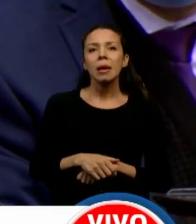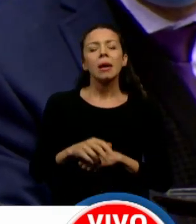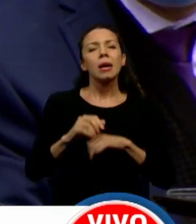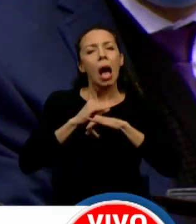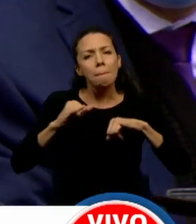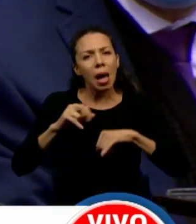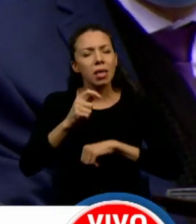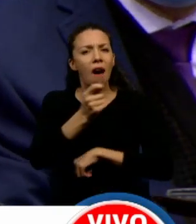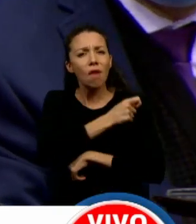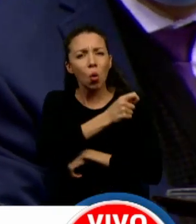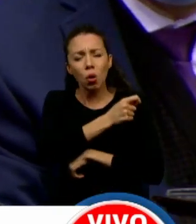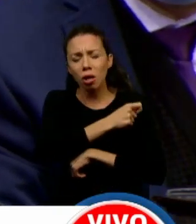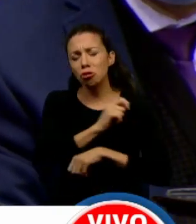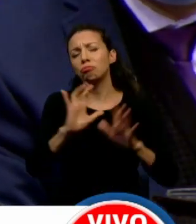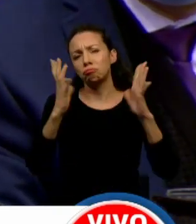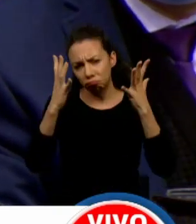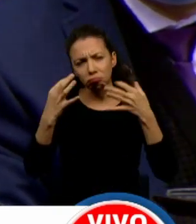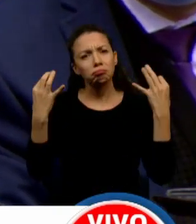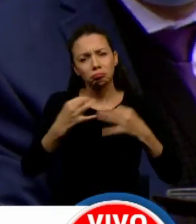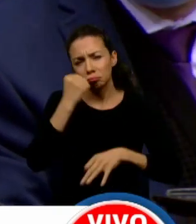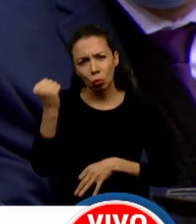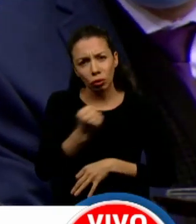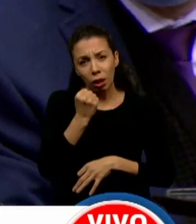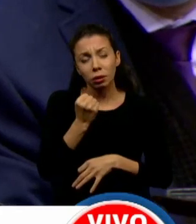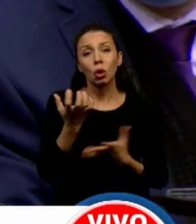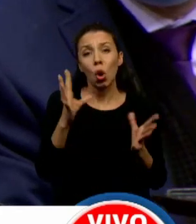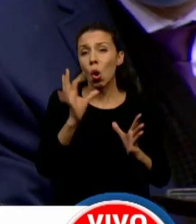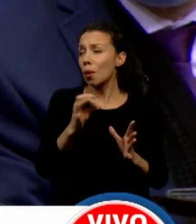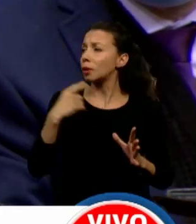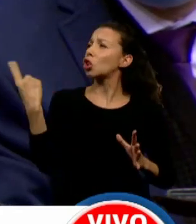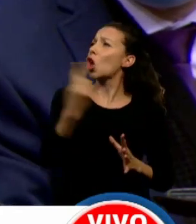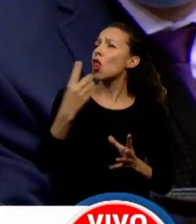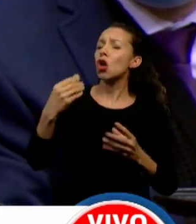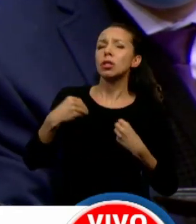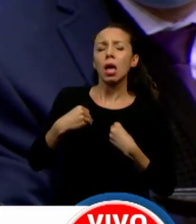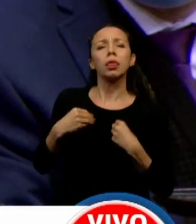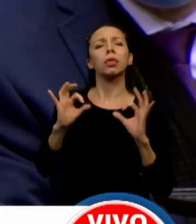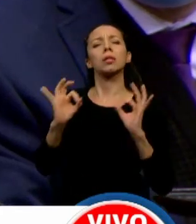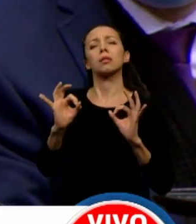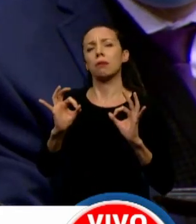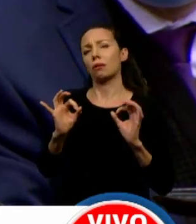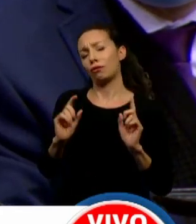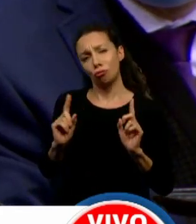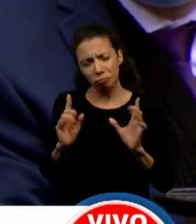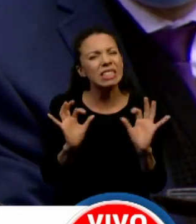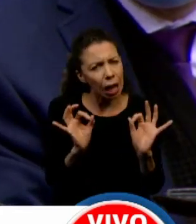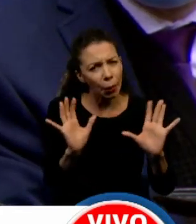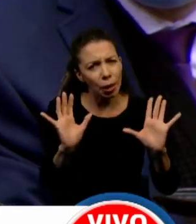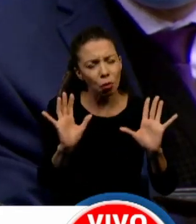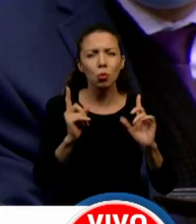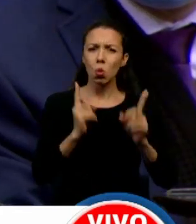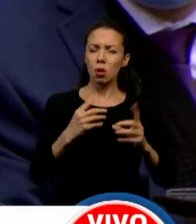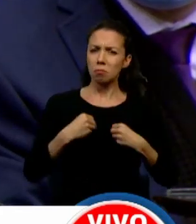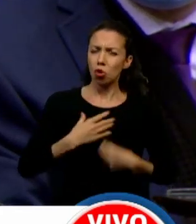que no a todos los deja satisfechos, esto sabemos que es así. Celebro que